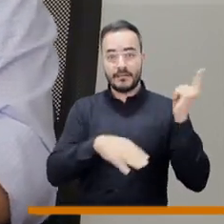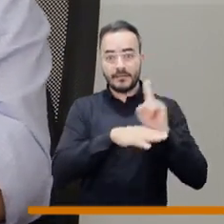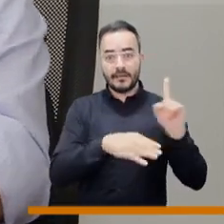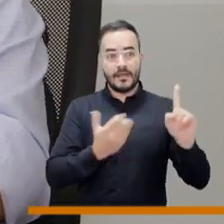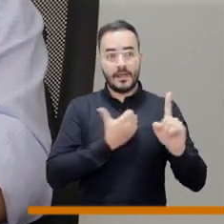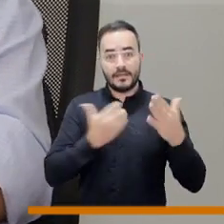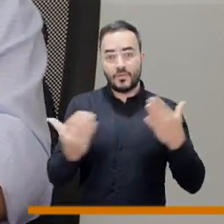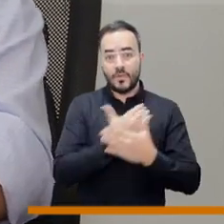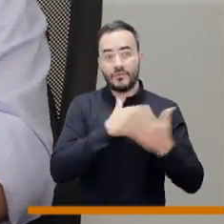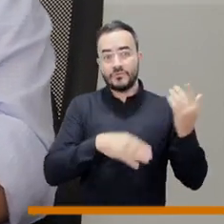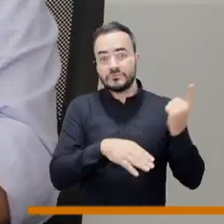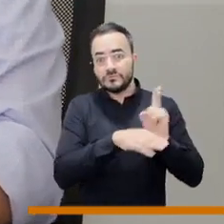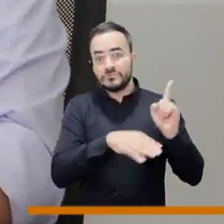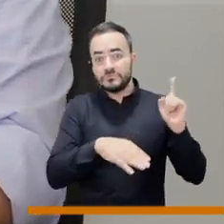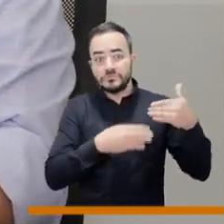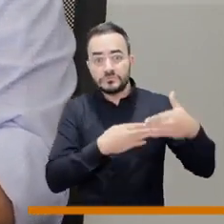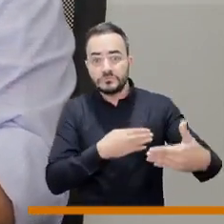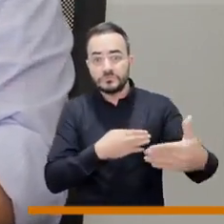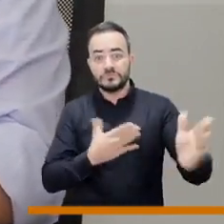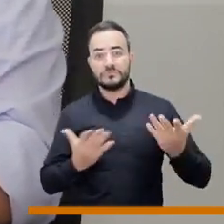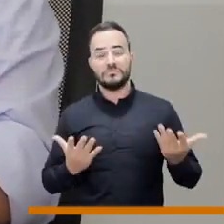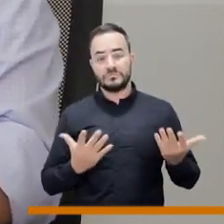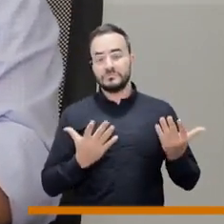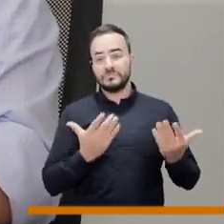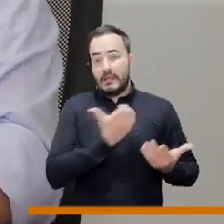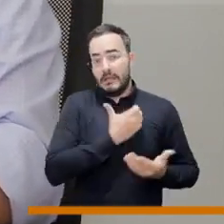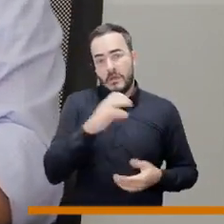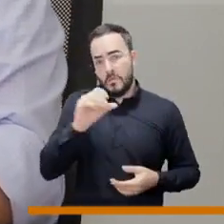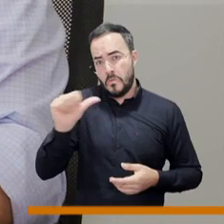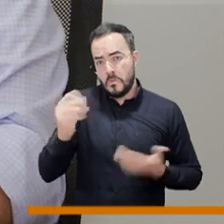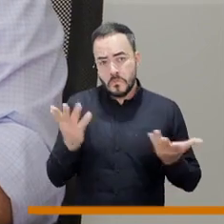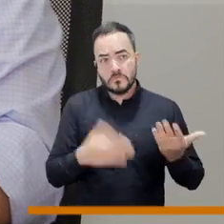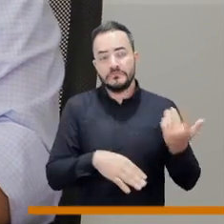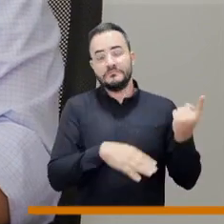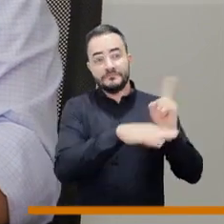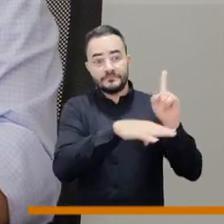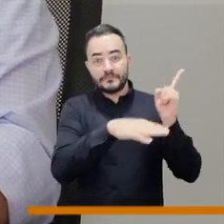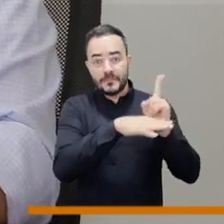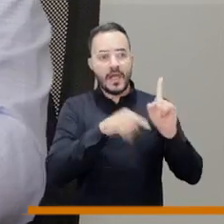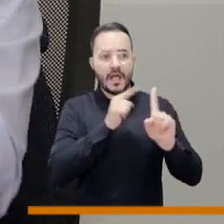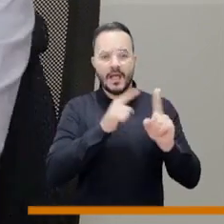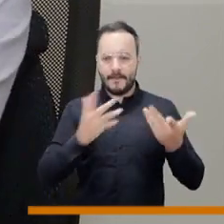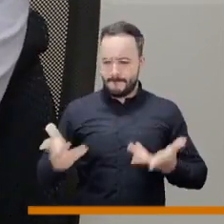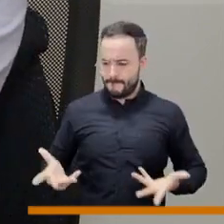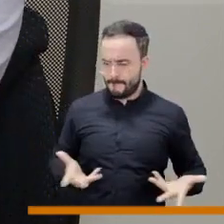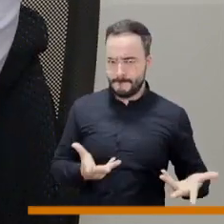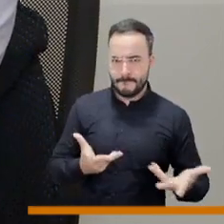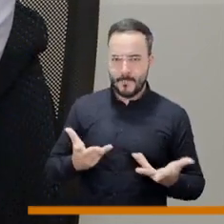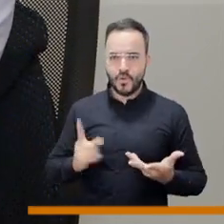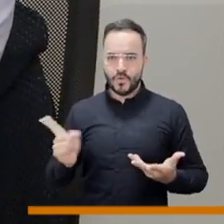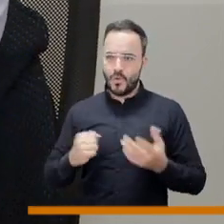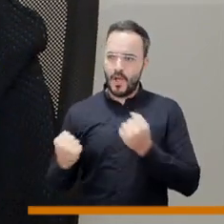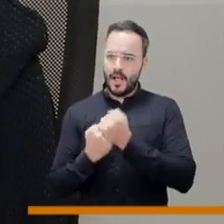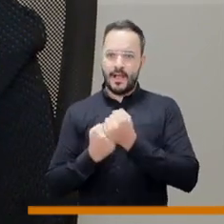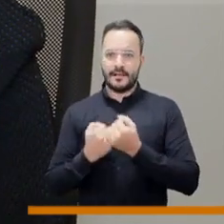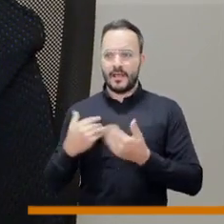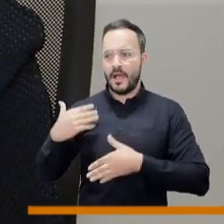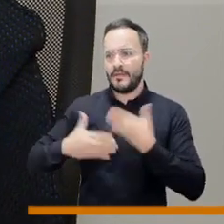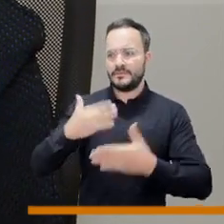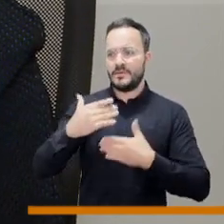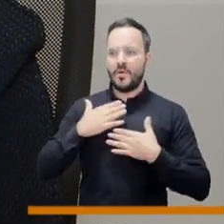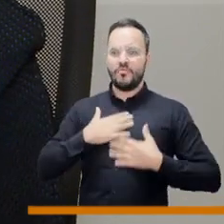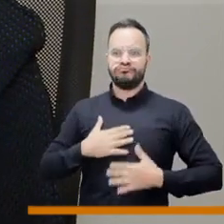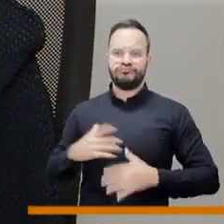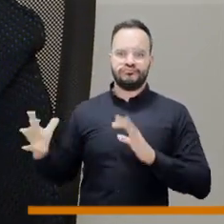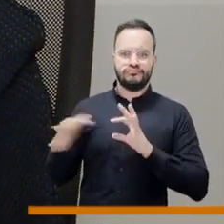es que los futuros alcaldes o alcaldesas tengan la posibilidad de avanzar en